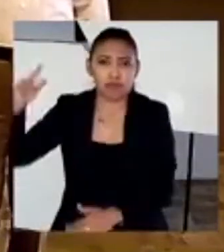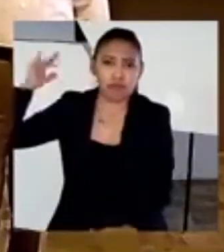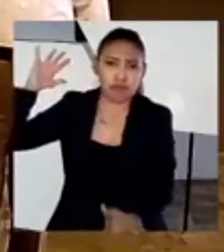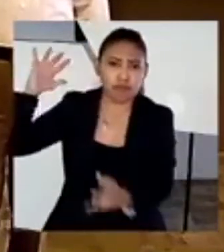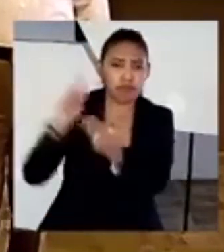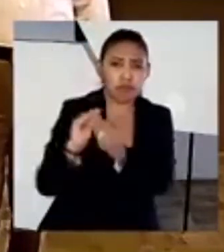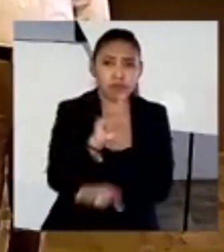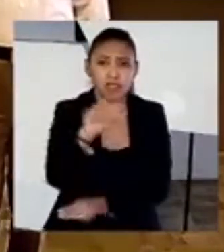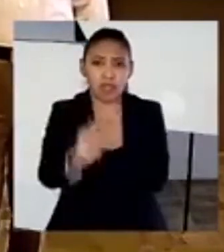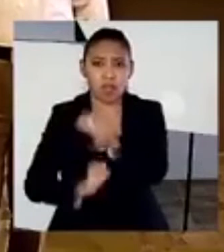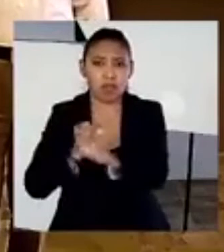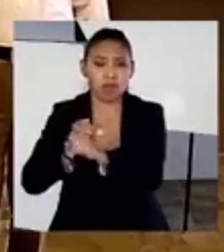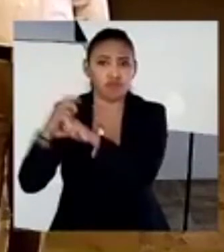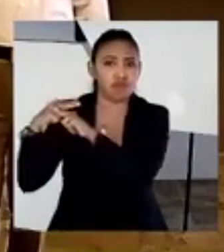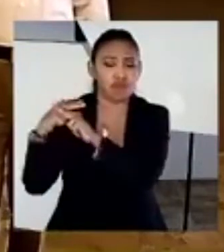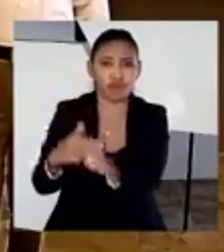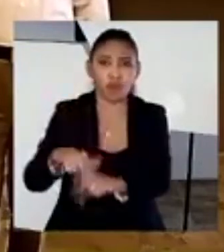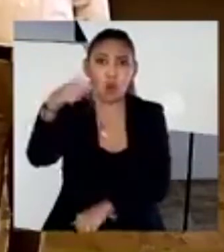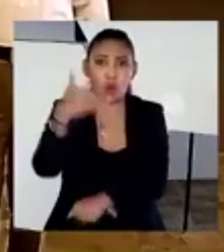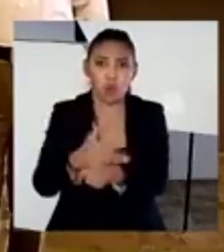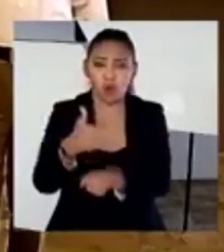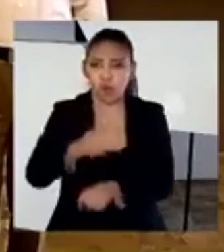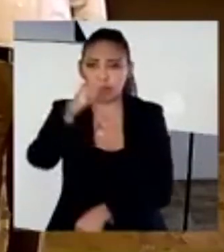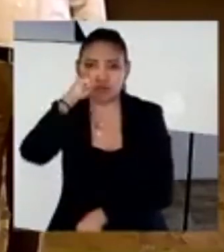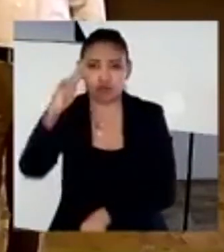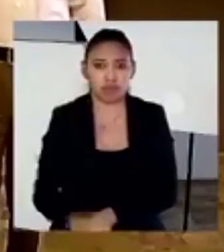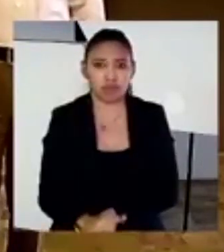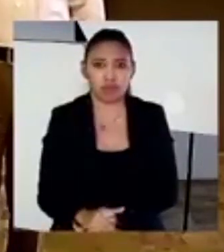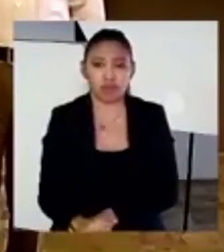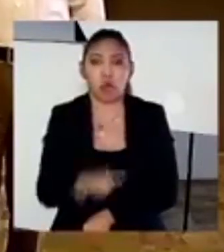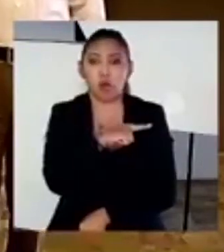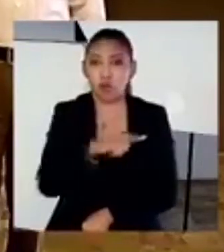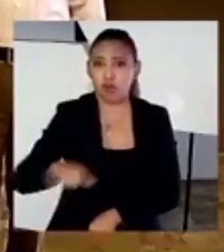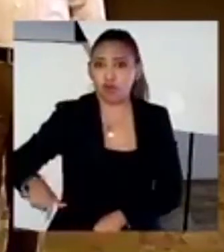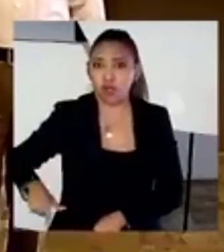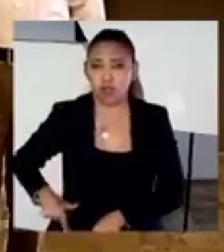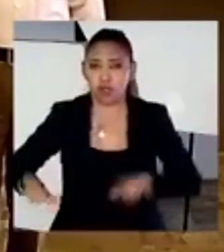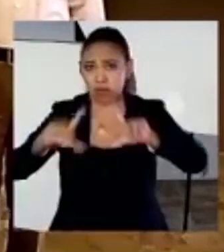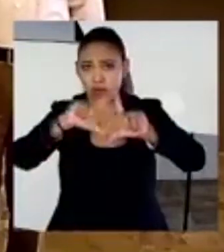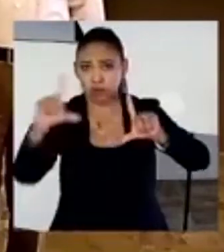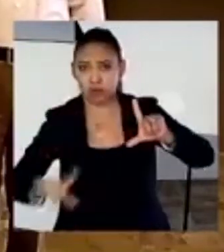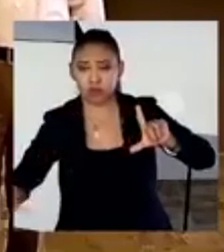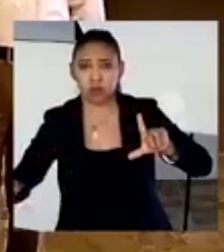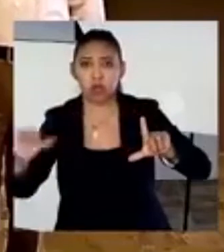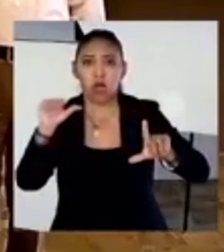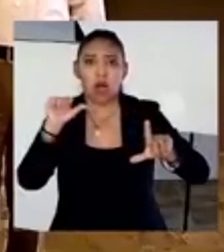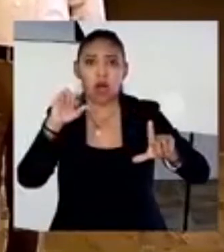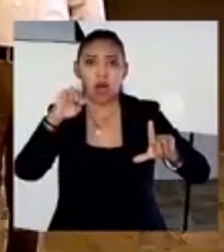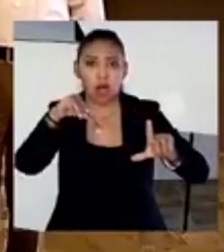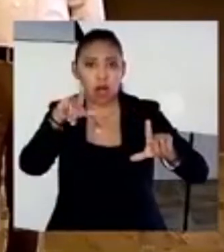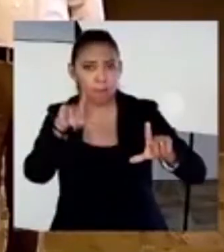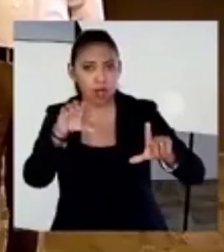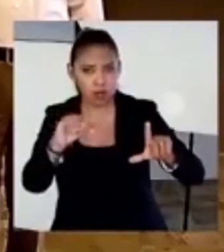los órdenes de gobierno dar lo mejor de cada quien y encontrar las razones para el